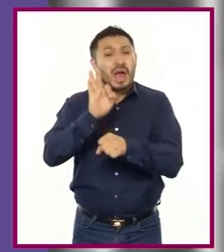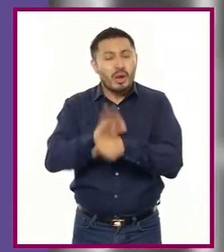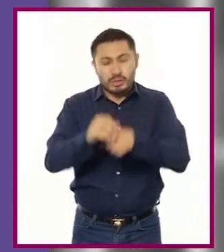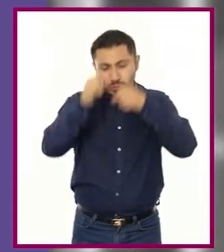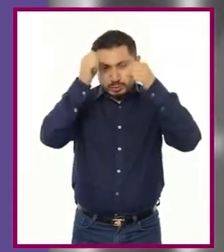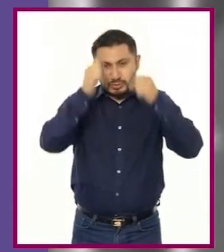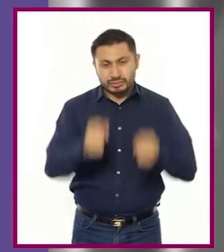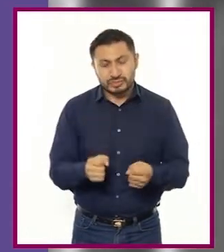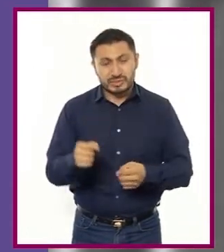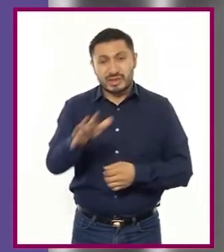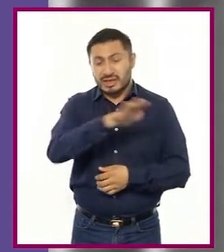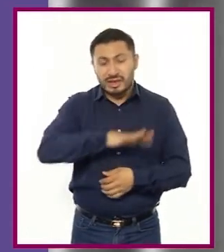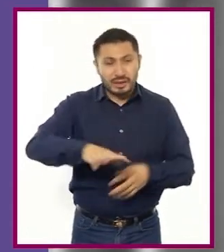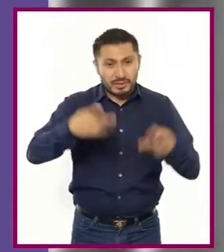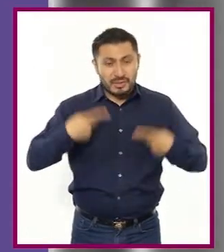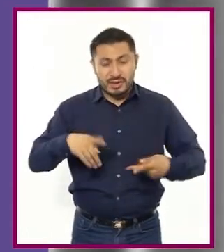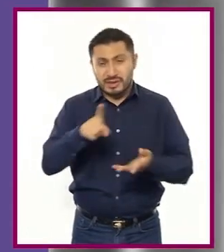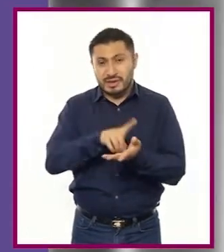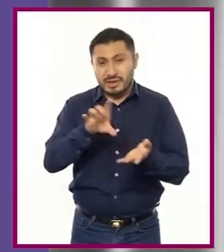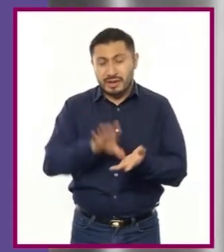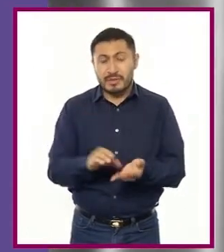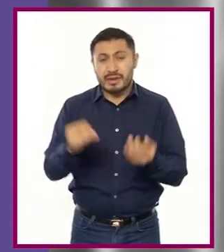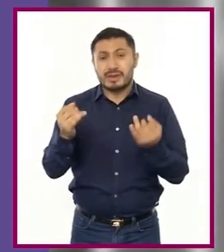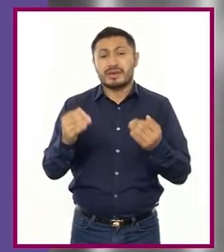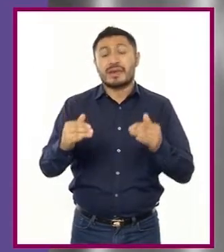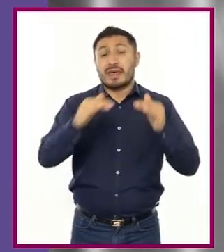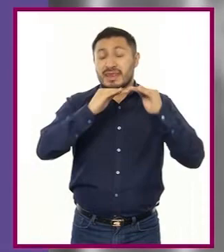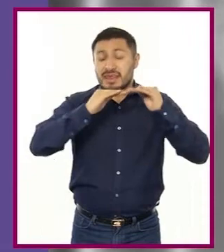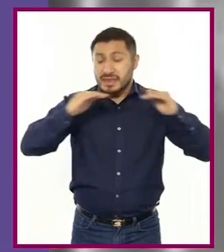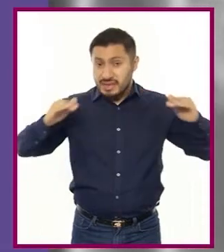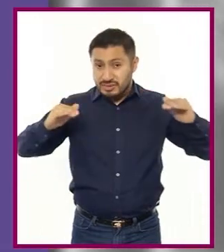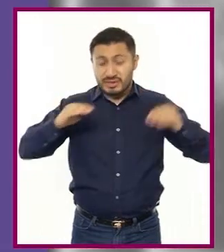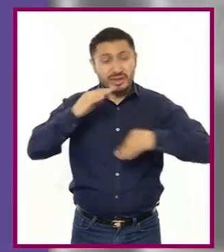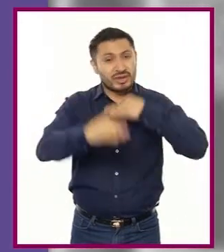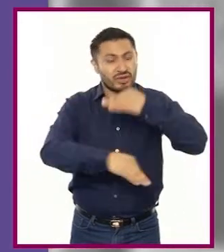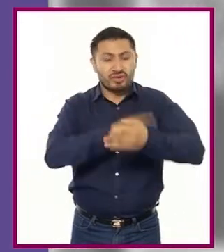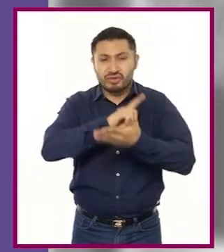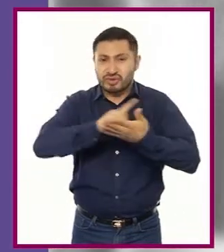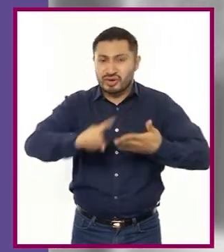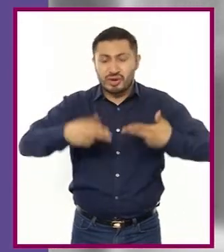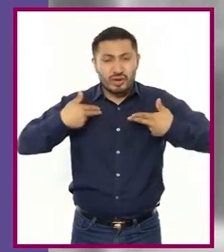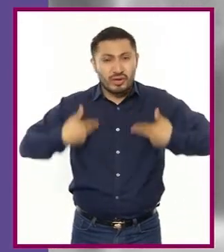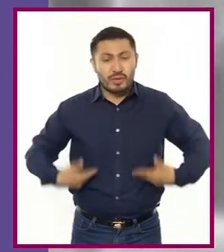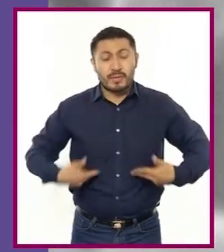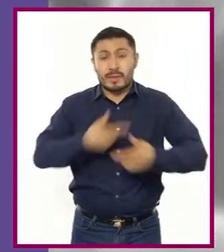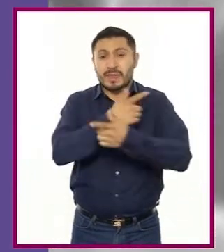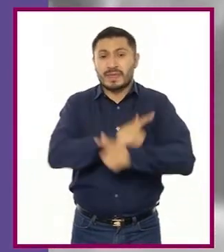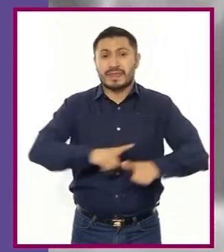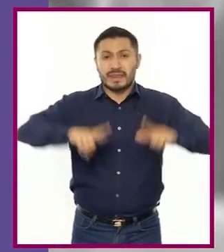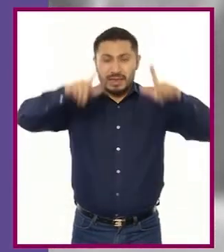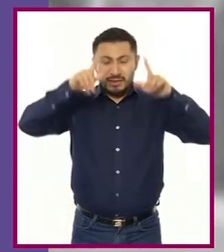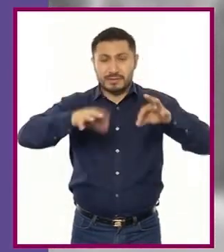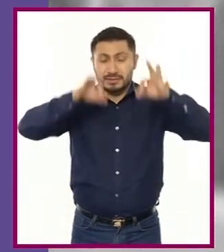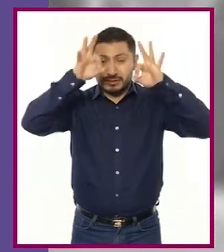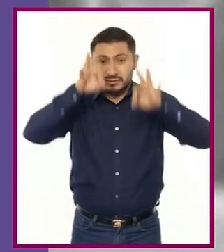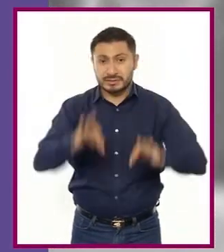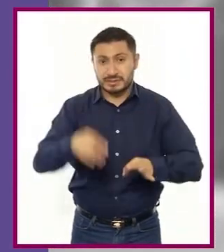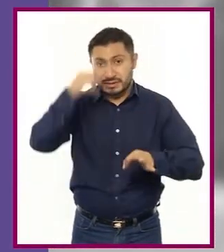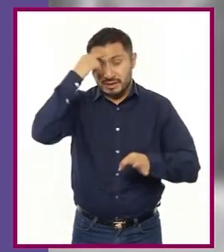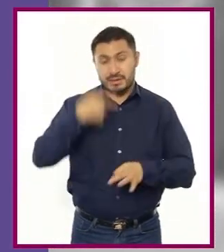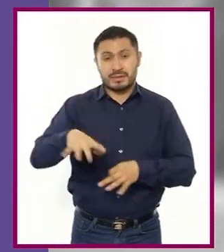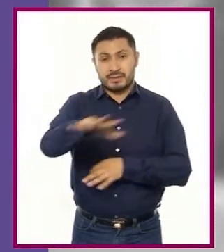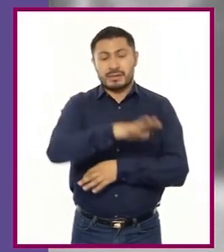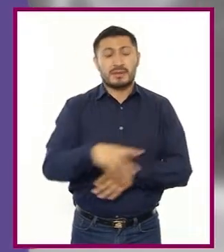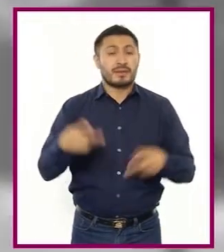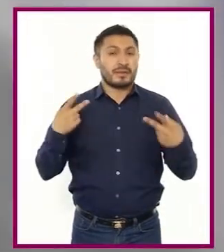asegura el goce pleno en condiciones de igualdad de todos los derechos humanos y libertades fundamentales para las